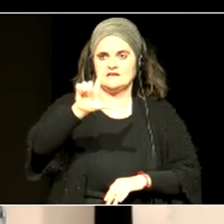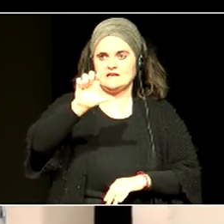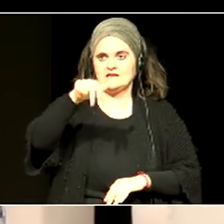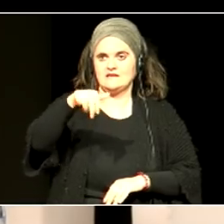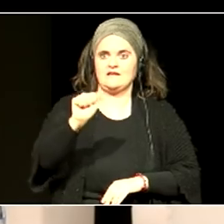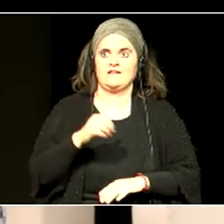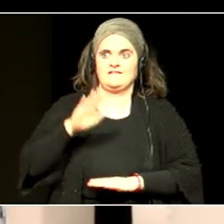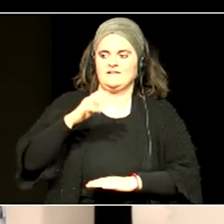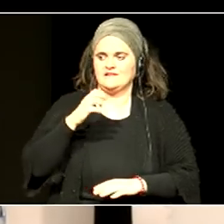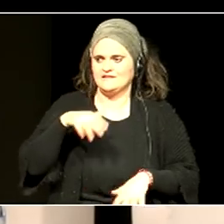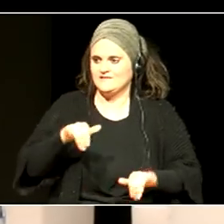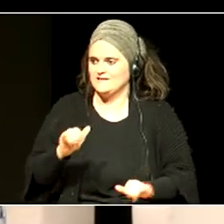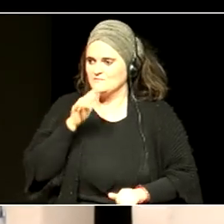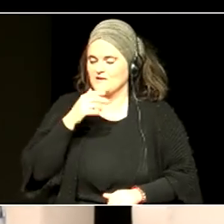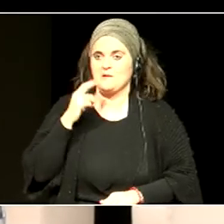entos